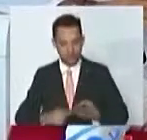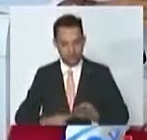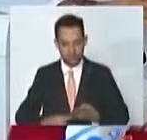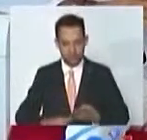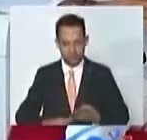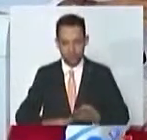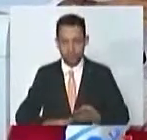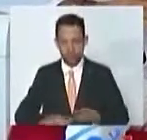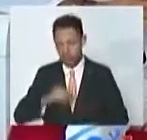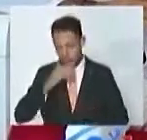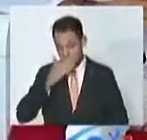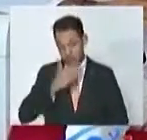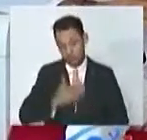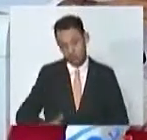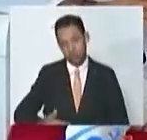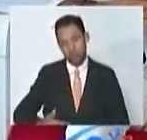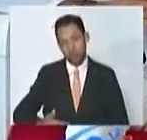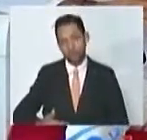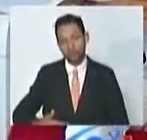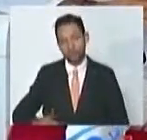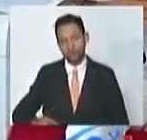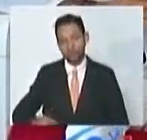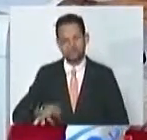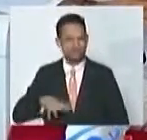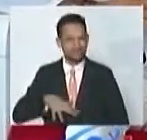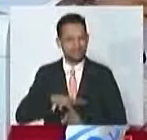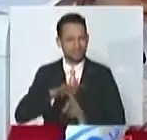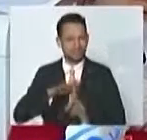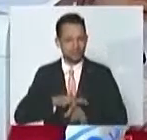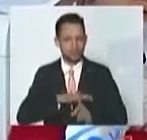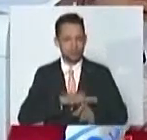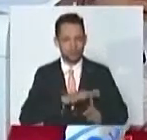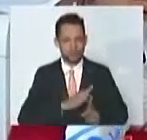que los niños se ven afectados por